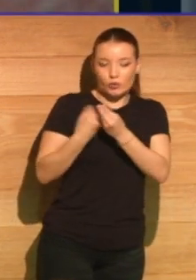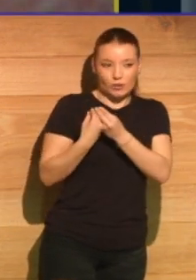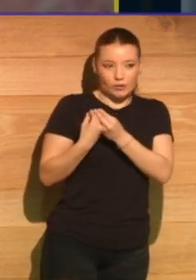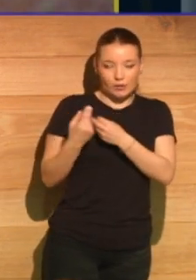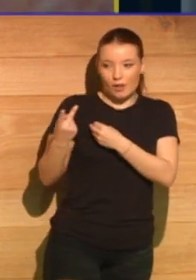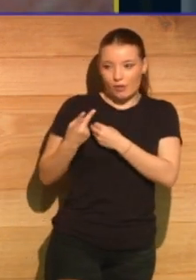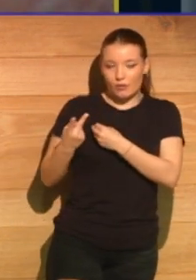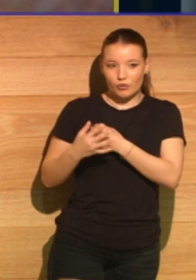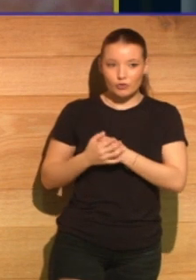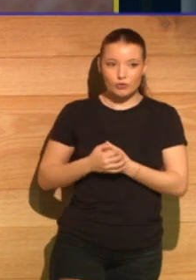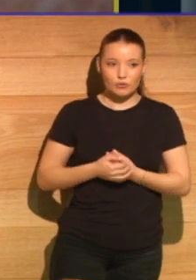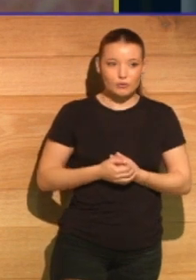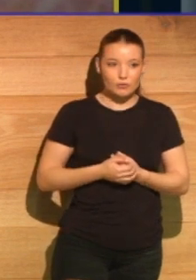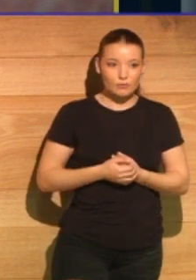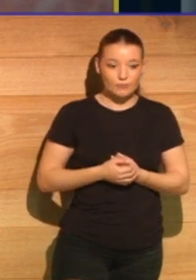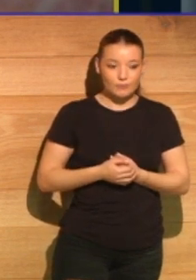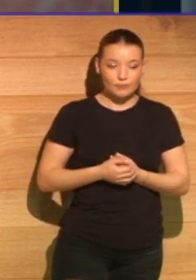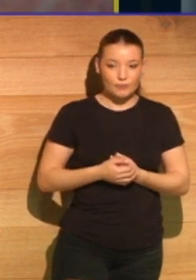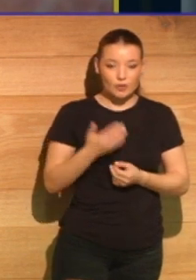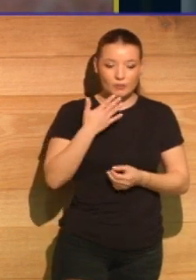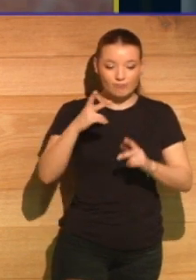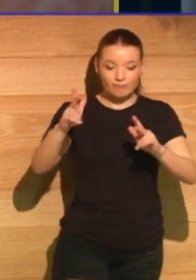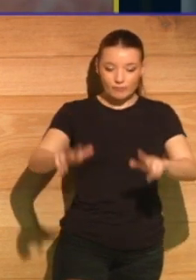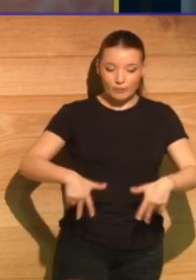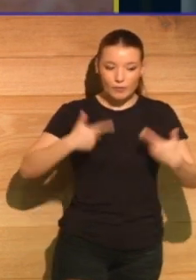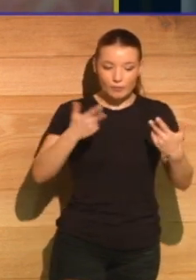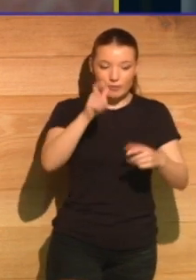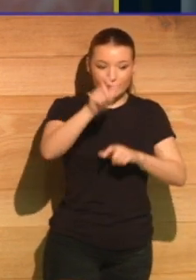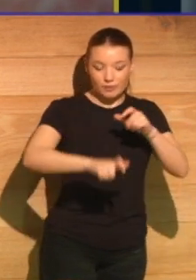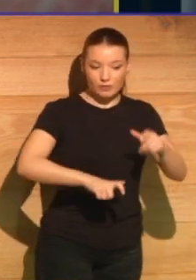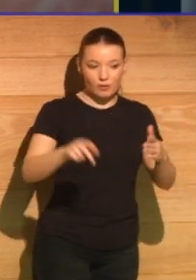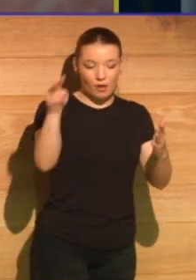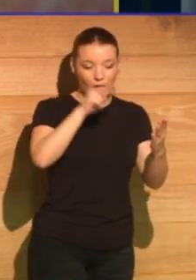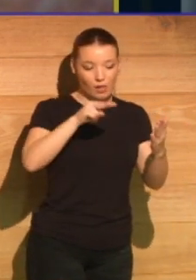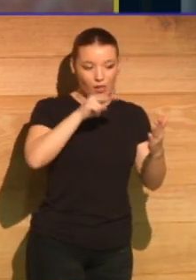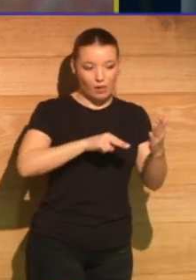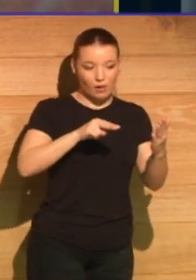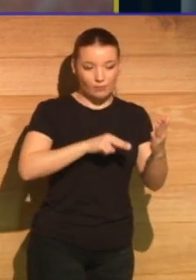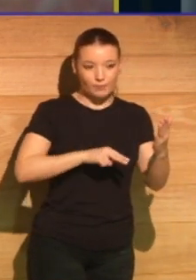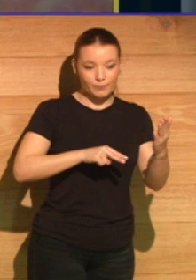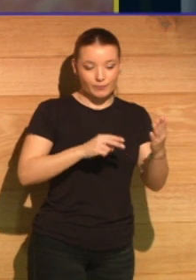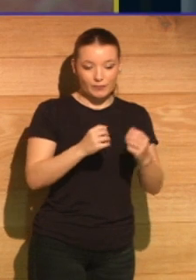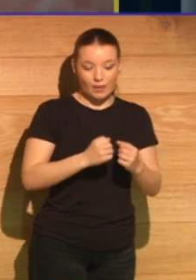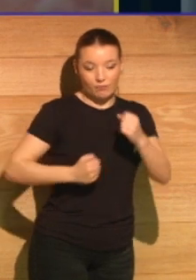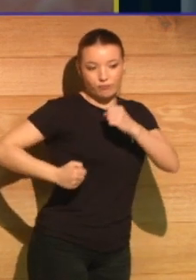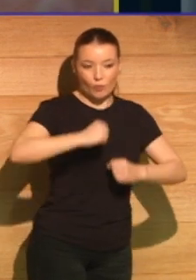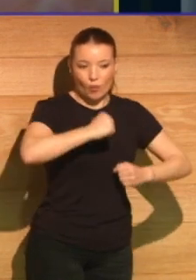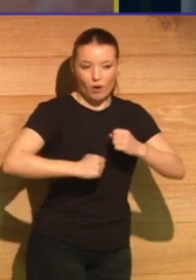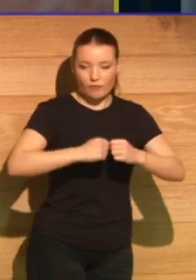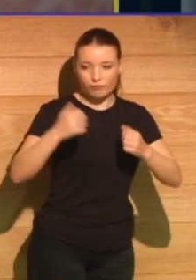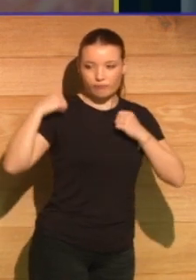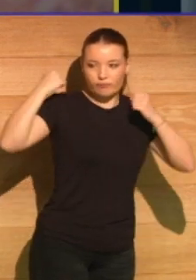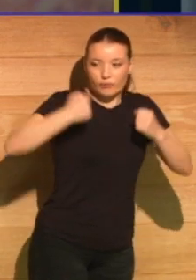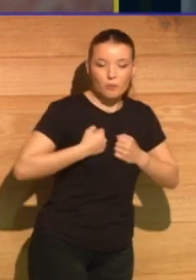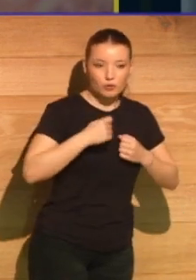los que la leamos, a todos los que la leáis, pues ir también a hombros de esas gigantas. Nos sentimos cerca